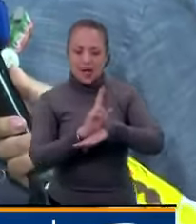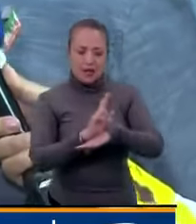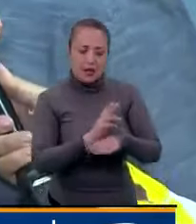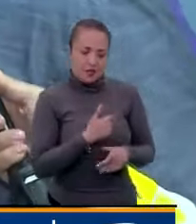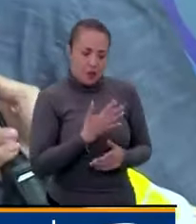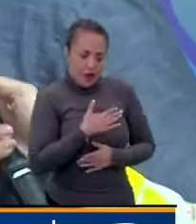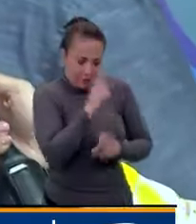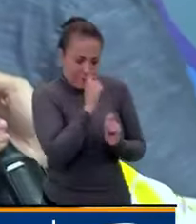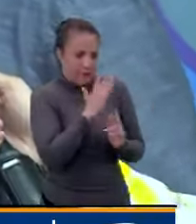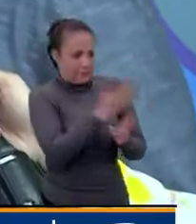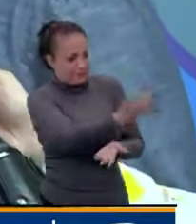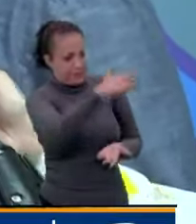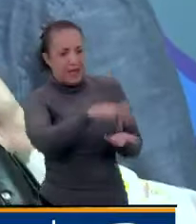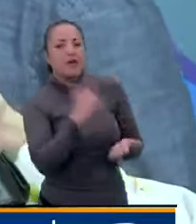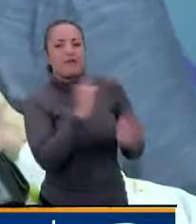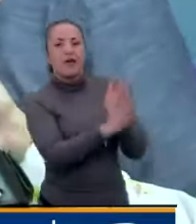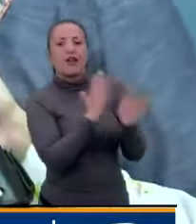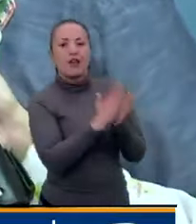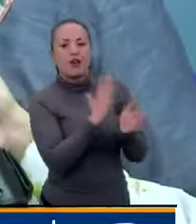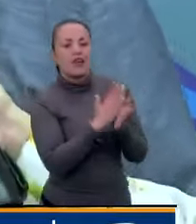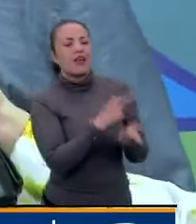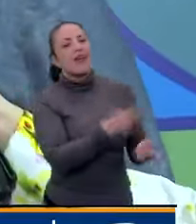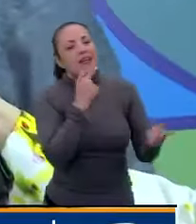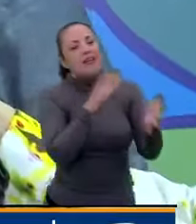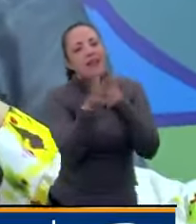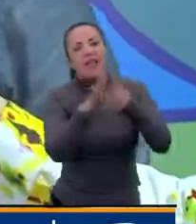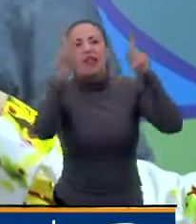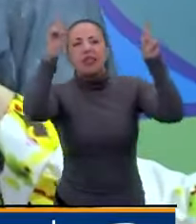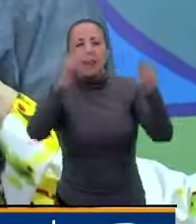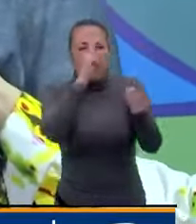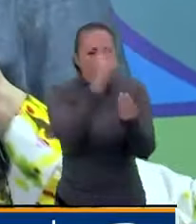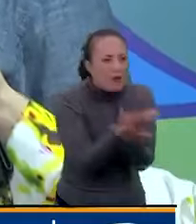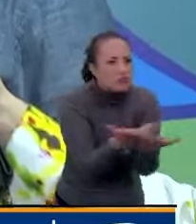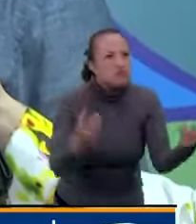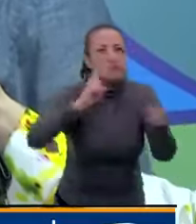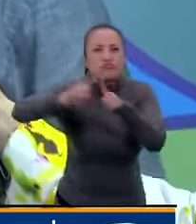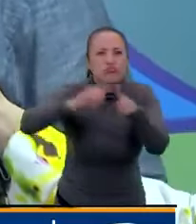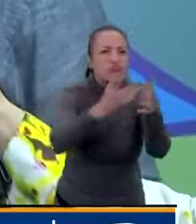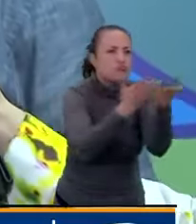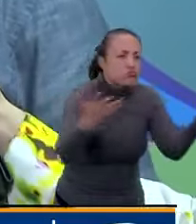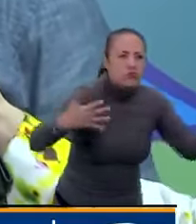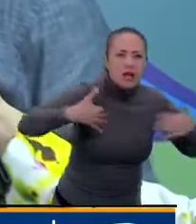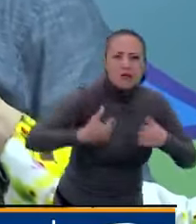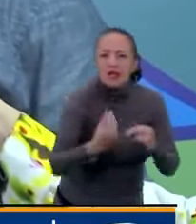presencia. Me habías dicho que ibas a venir a hablar todos los temas de biodiversidad. Tenemos otros temas.